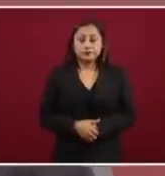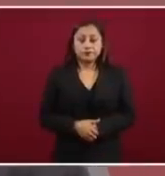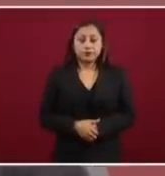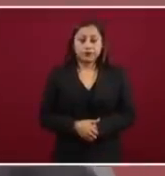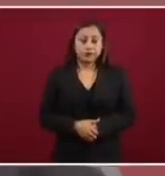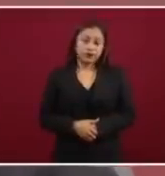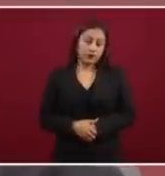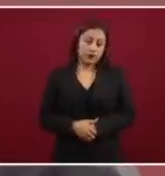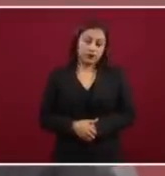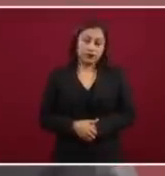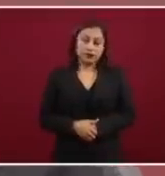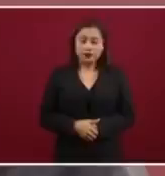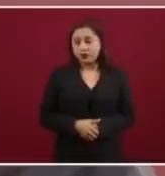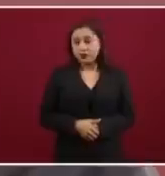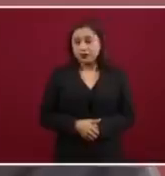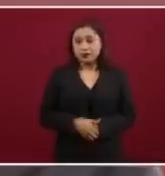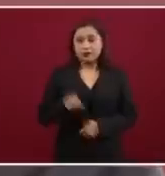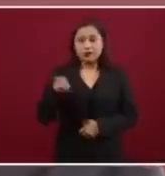No es aquí.